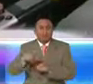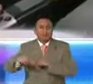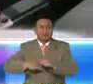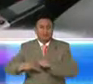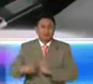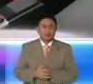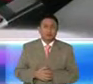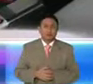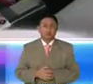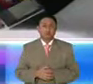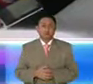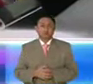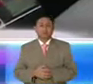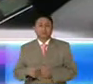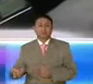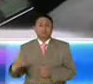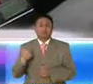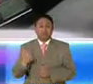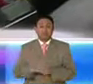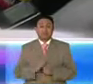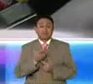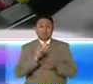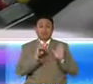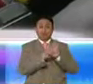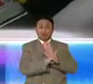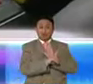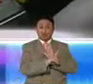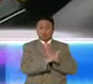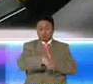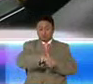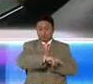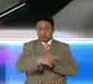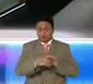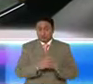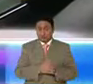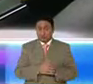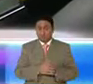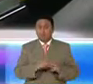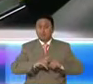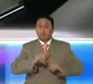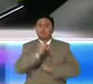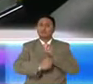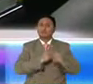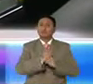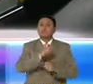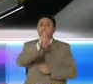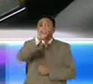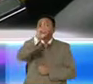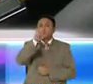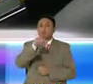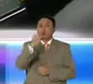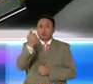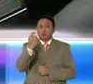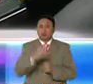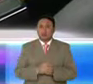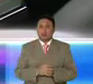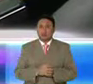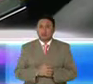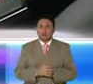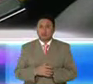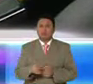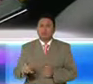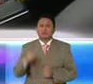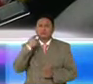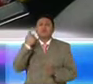depósitos que están justamente en este momento haciendo, pero esos depósitos es en el 2011. ¿Pero entonces, qué corresponden? ¿Algún servicio?